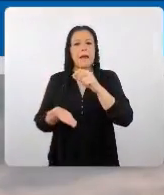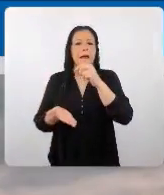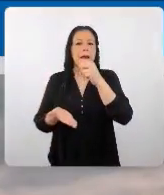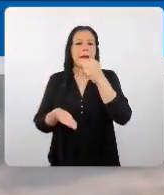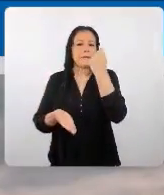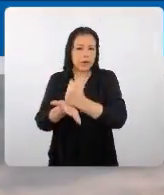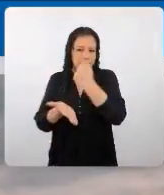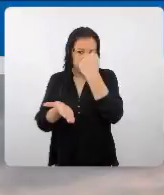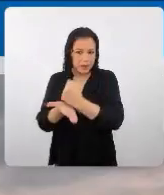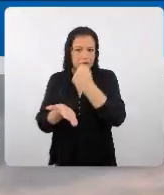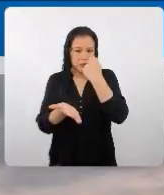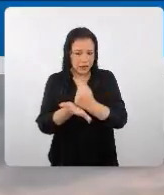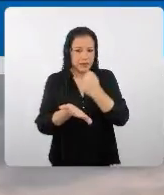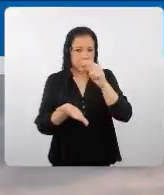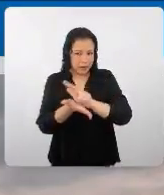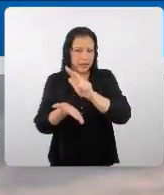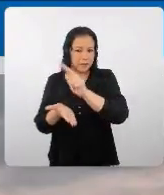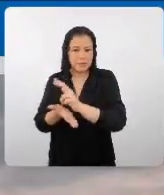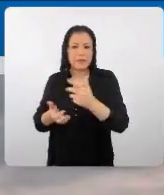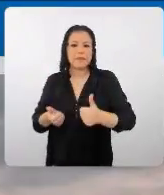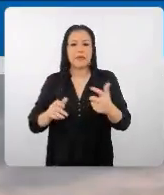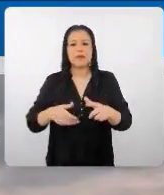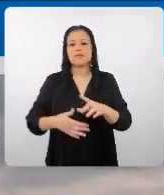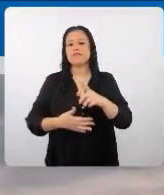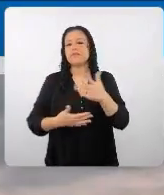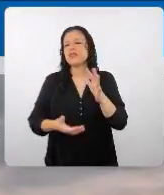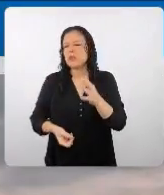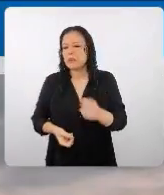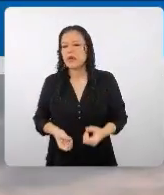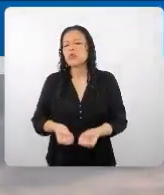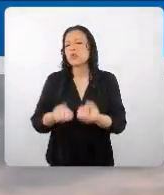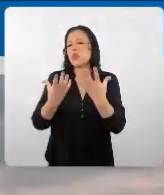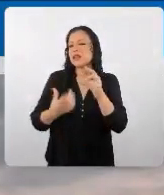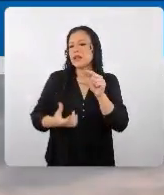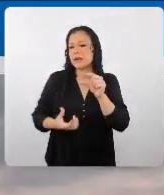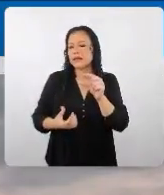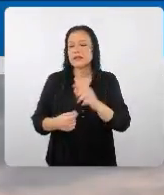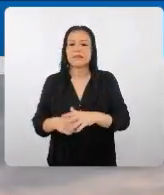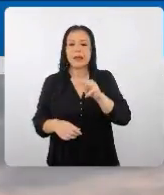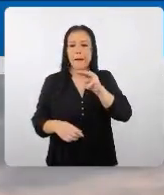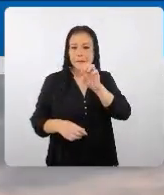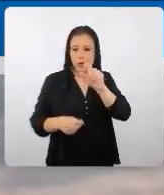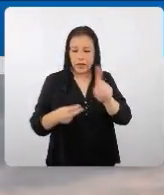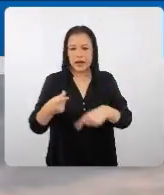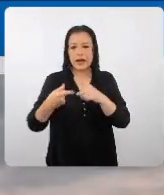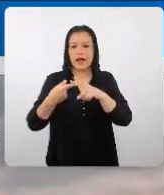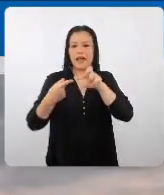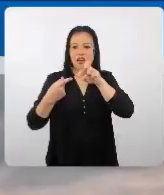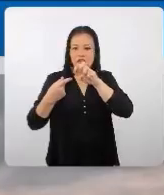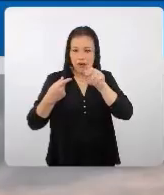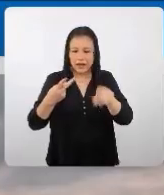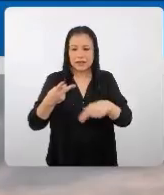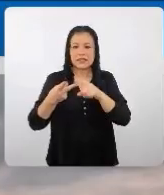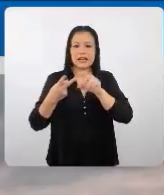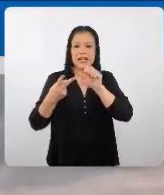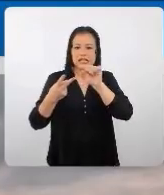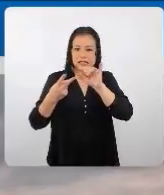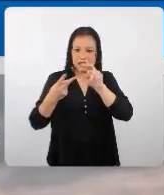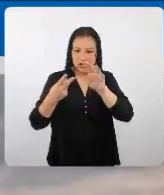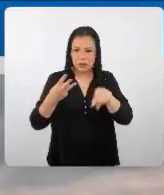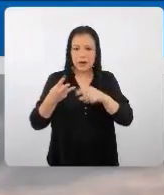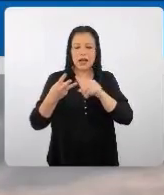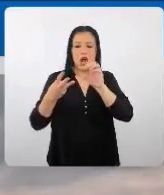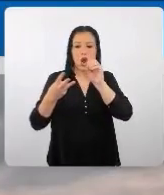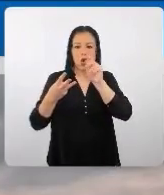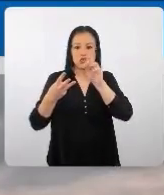a Estados Unidos. Prácticamente son Moderna, Pfizer, Sinovac,